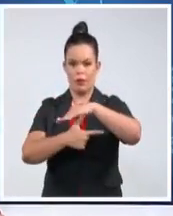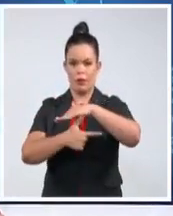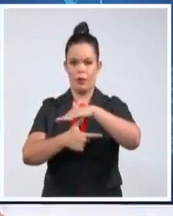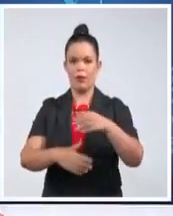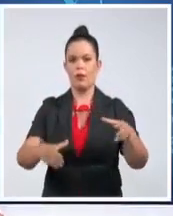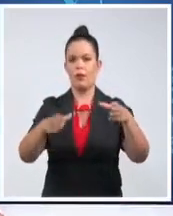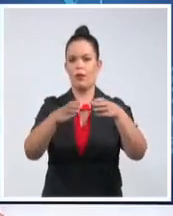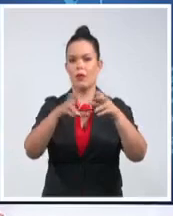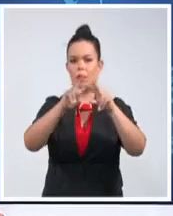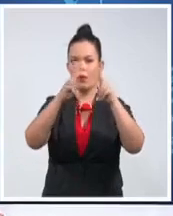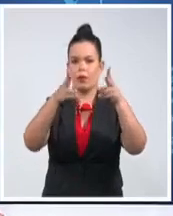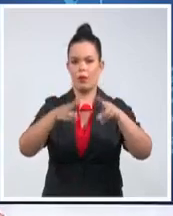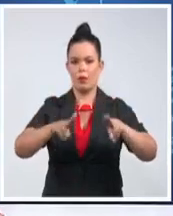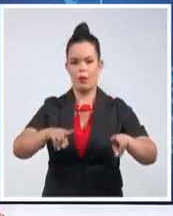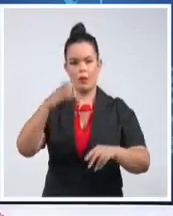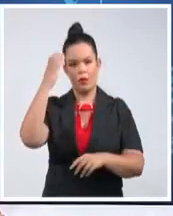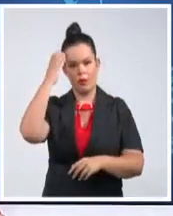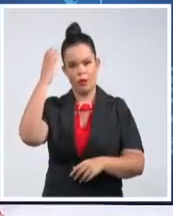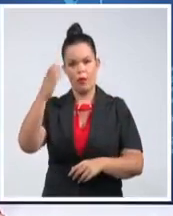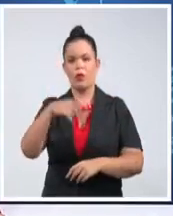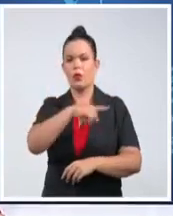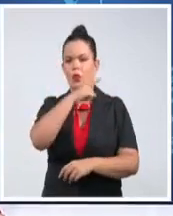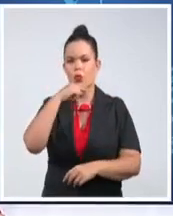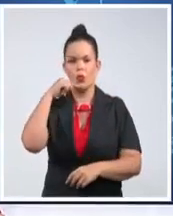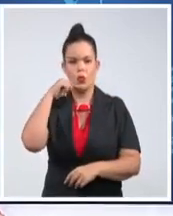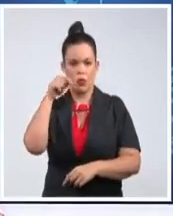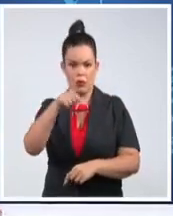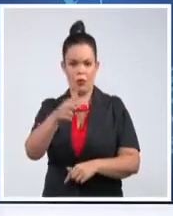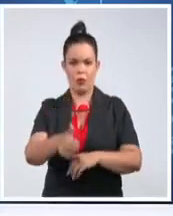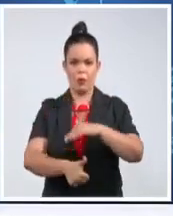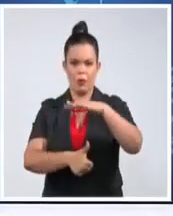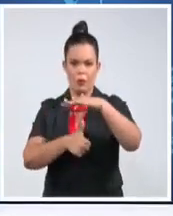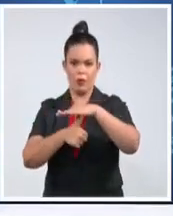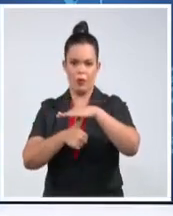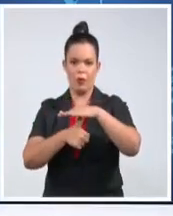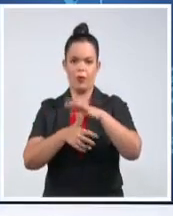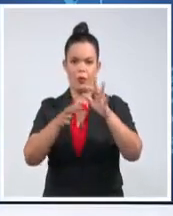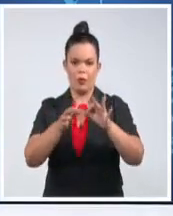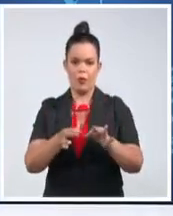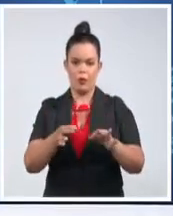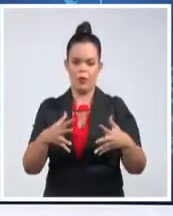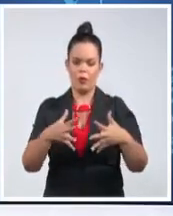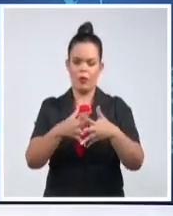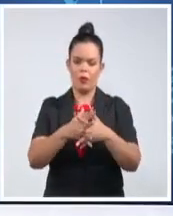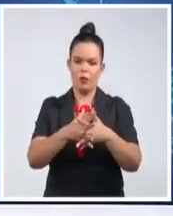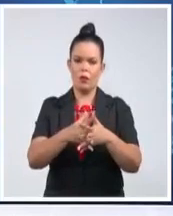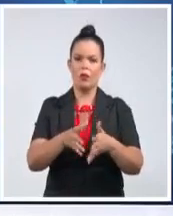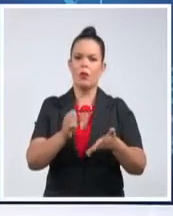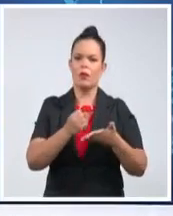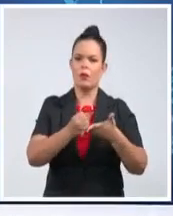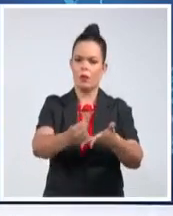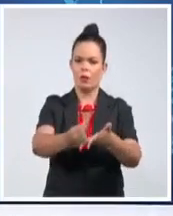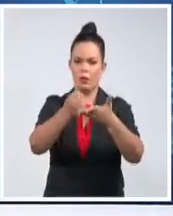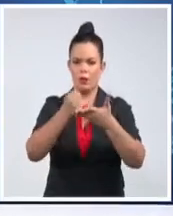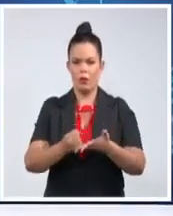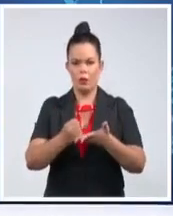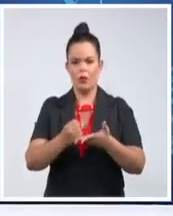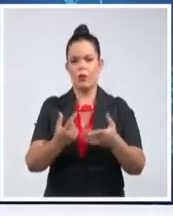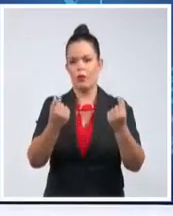de Rusia y copresidente de la Comisión Intergubernamental Ruso-Cubana para la Colaboración Económico-Comercial y